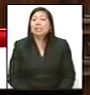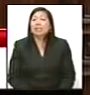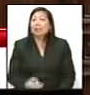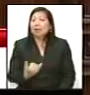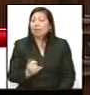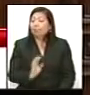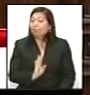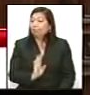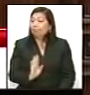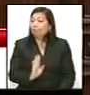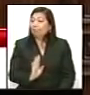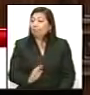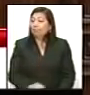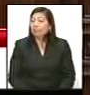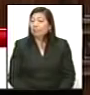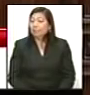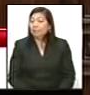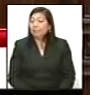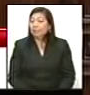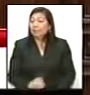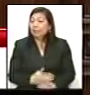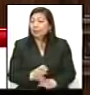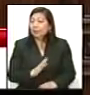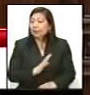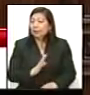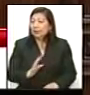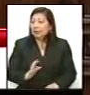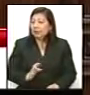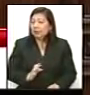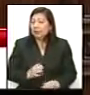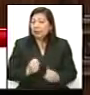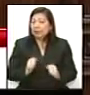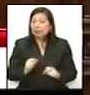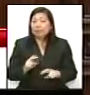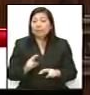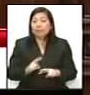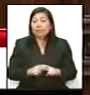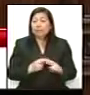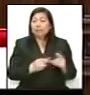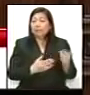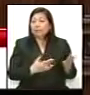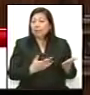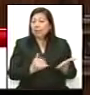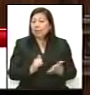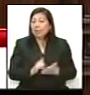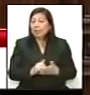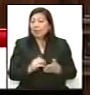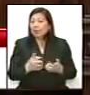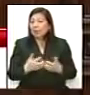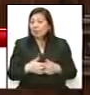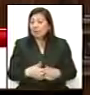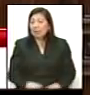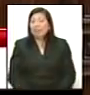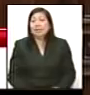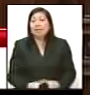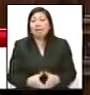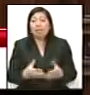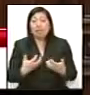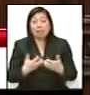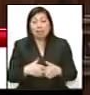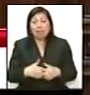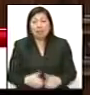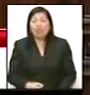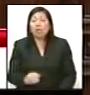no. Ahora los funcionarios del Estado se sientan a esperar que las empresas, las grandes empresas